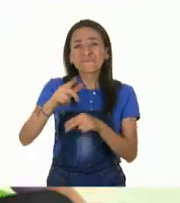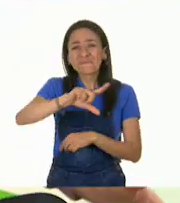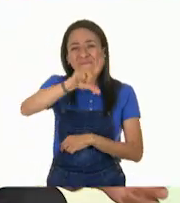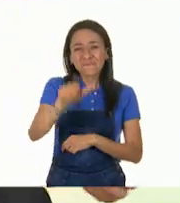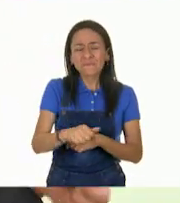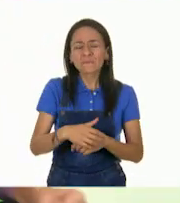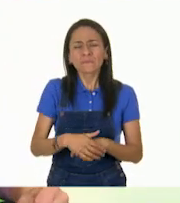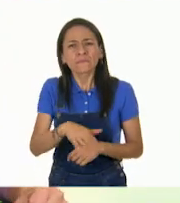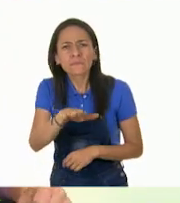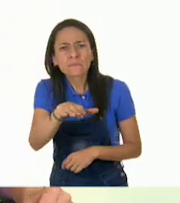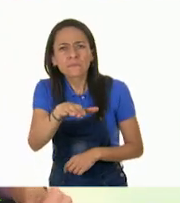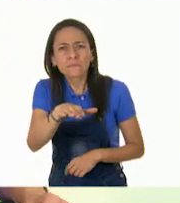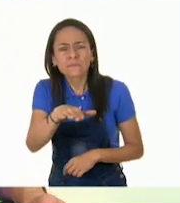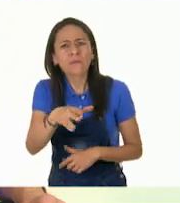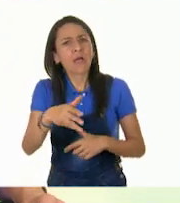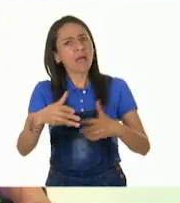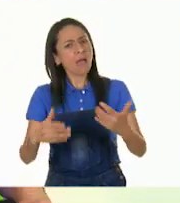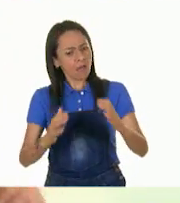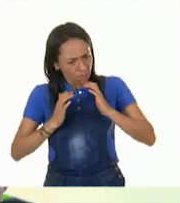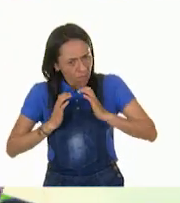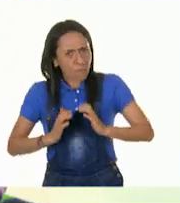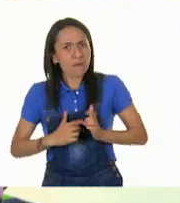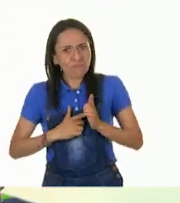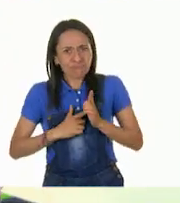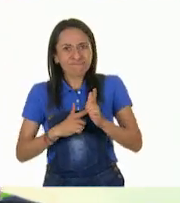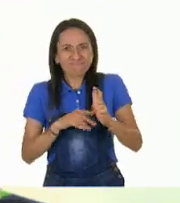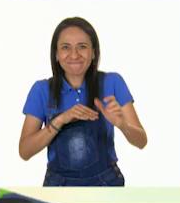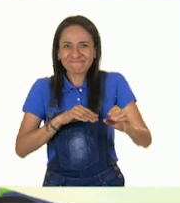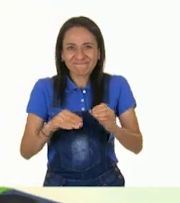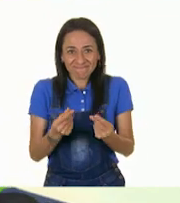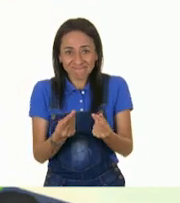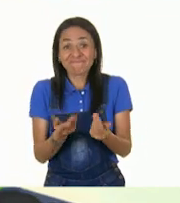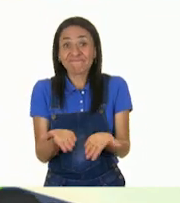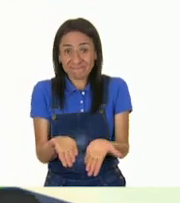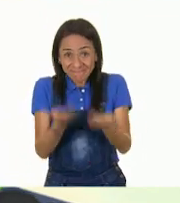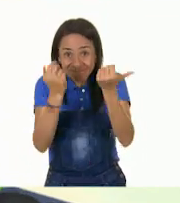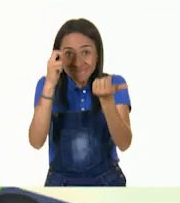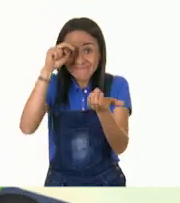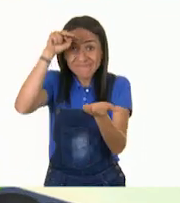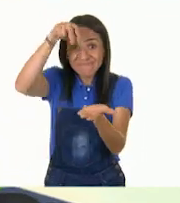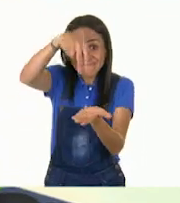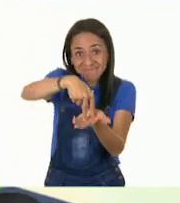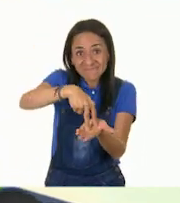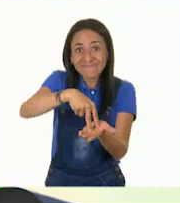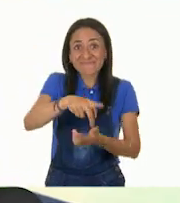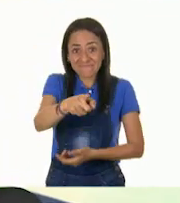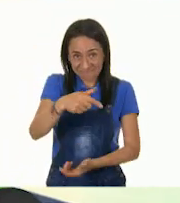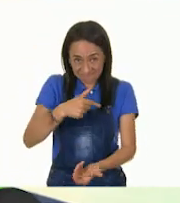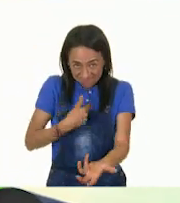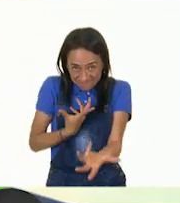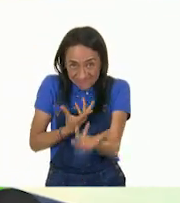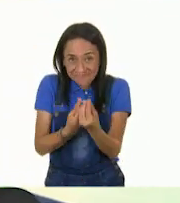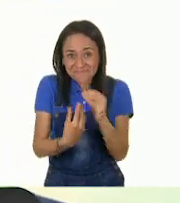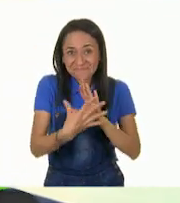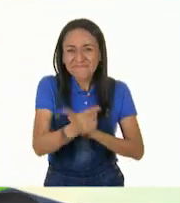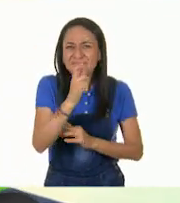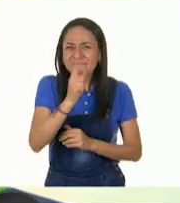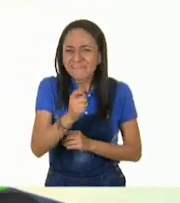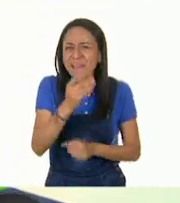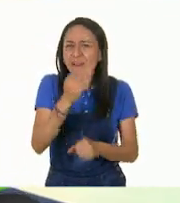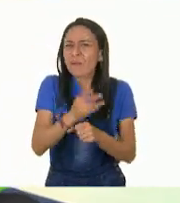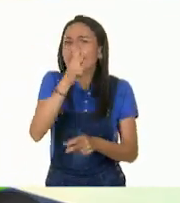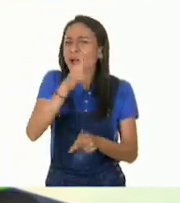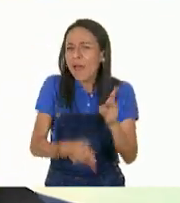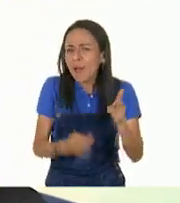vamos a seguir activando nuestro cuerpo así que te invito a que te pongas de pie y hagas junto con nosotras la pausa activa si